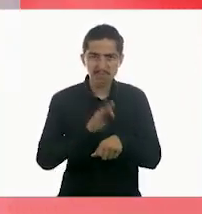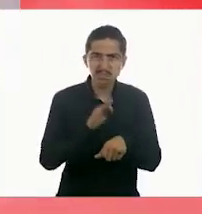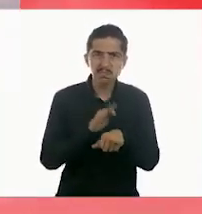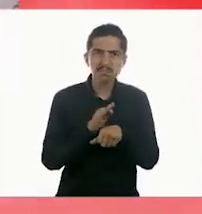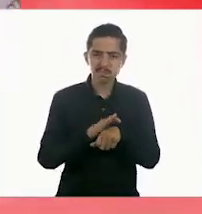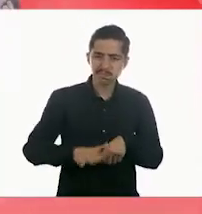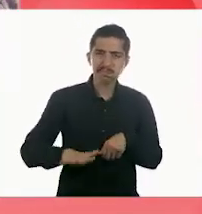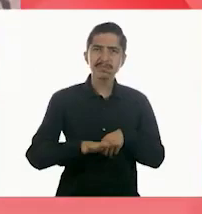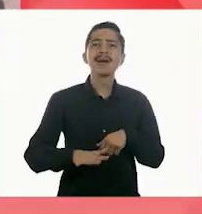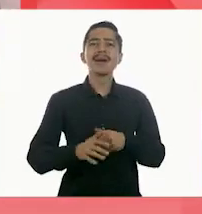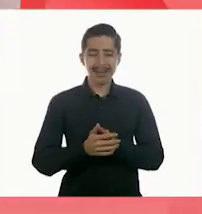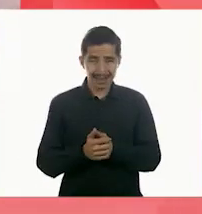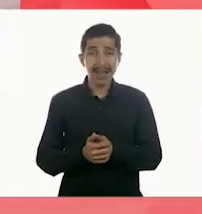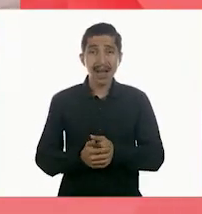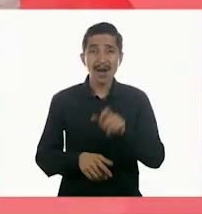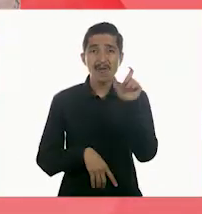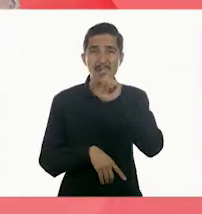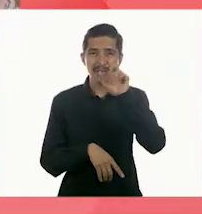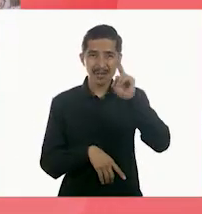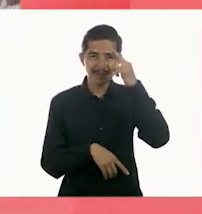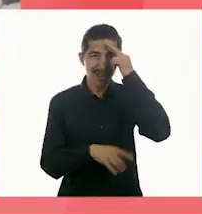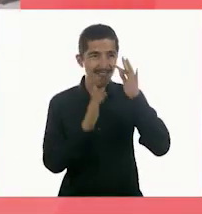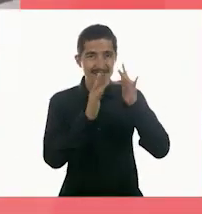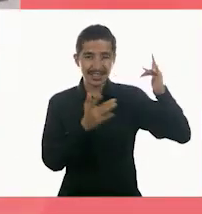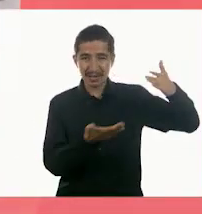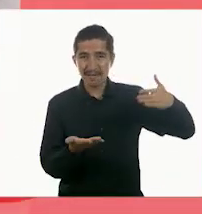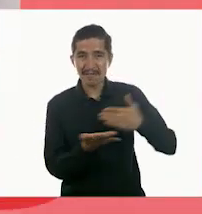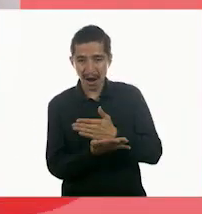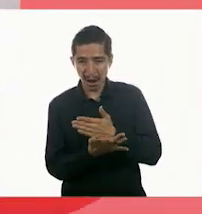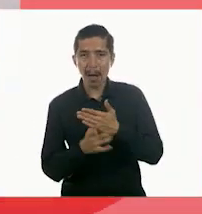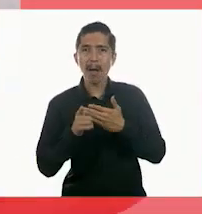de México durante la intervención francesa.